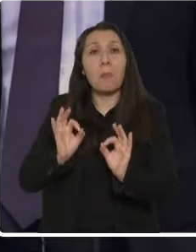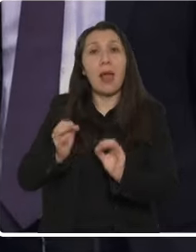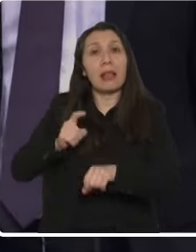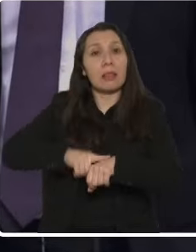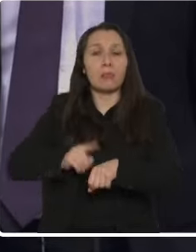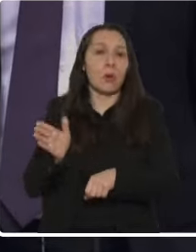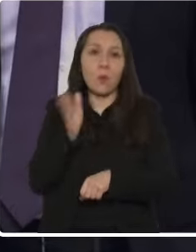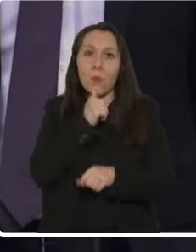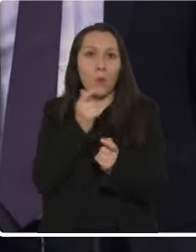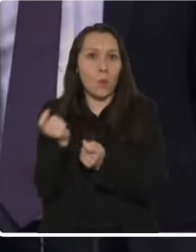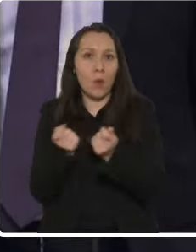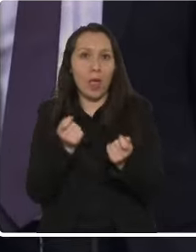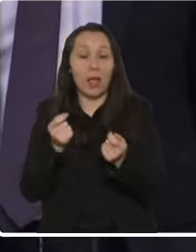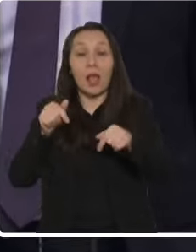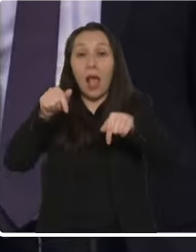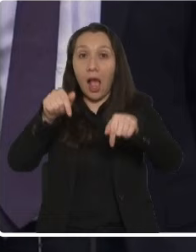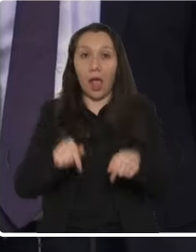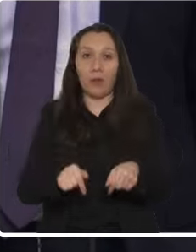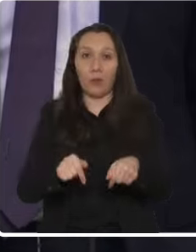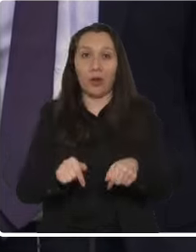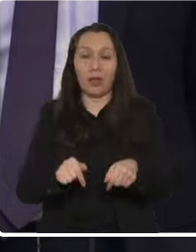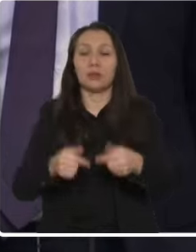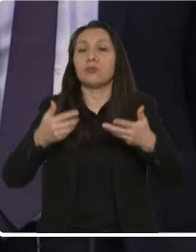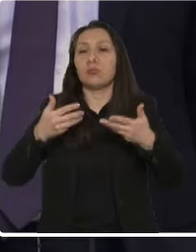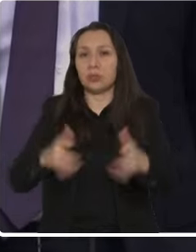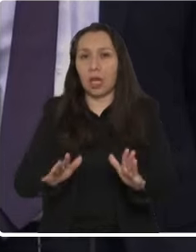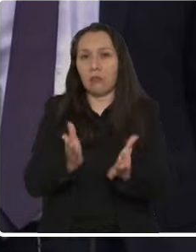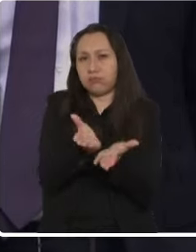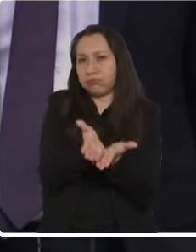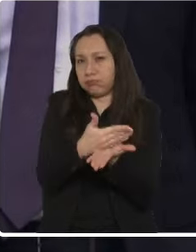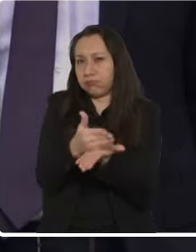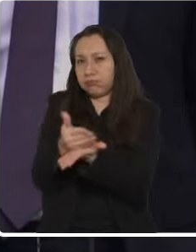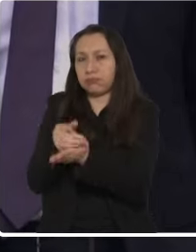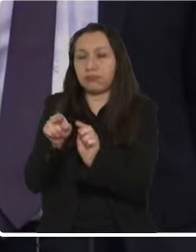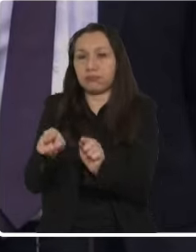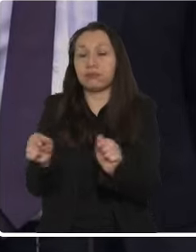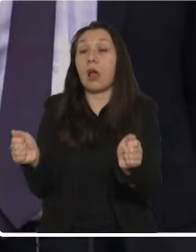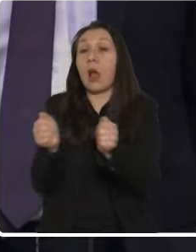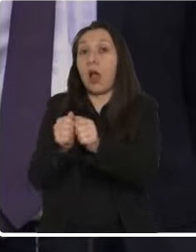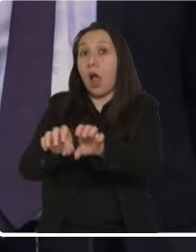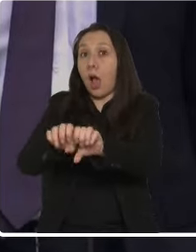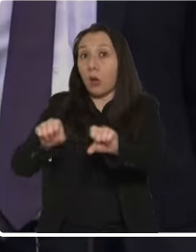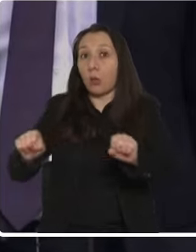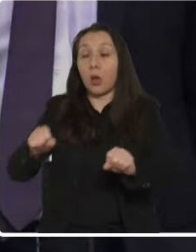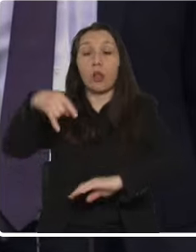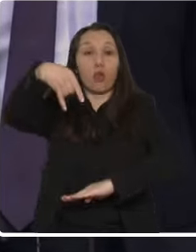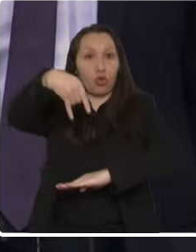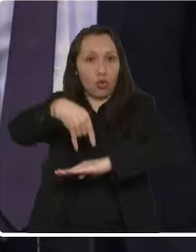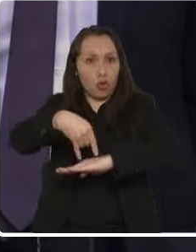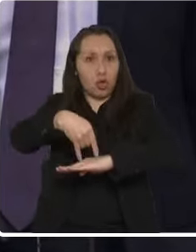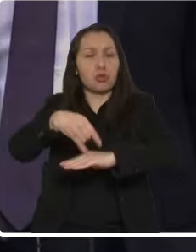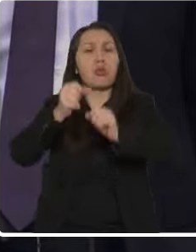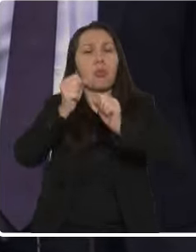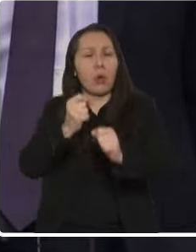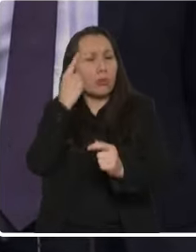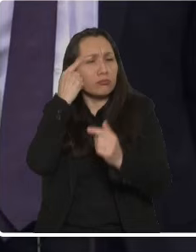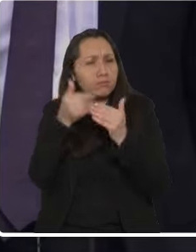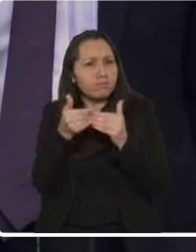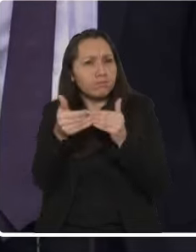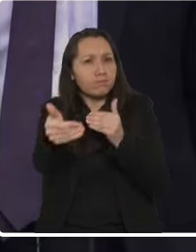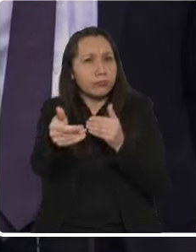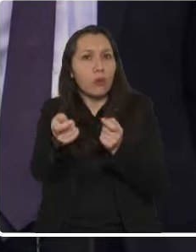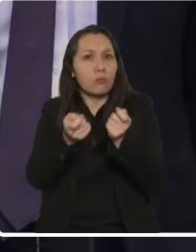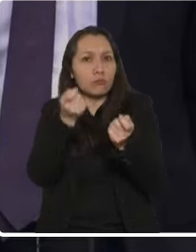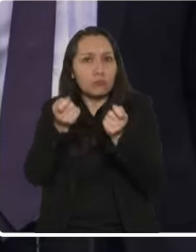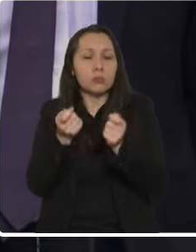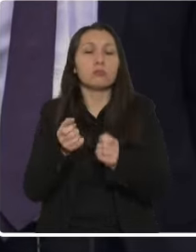tenemos disponibles. Hoy día, ya en la planificación y con los acuerdos que tenemos con el Congreso, podemos proyectar